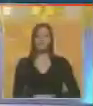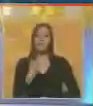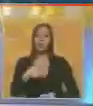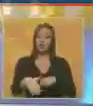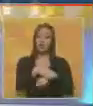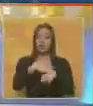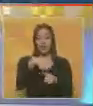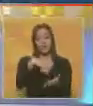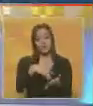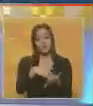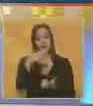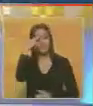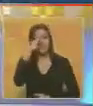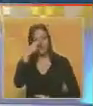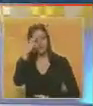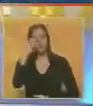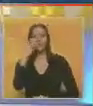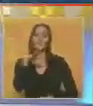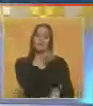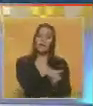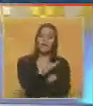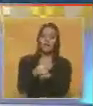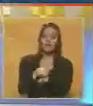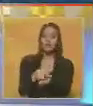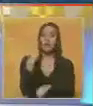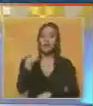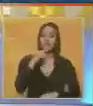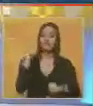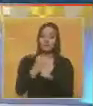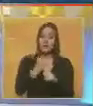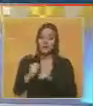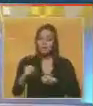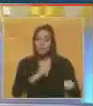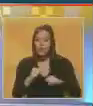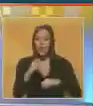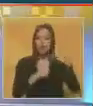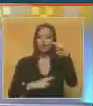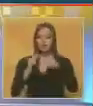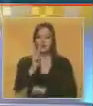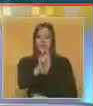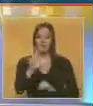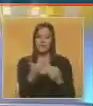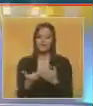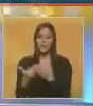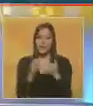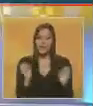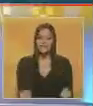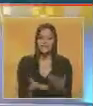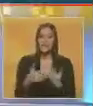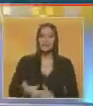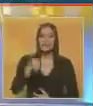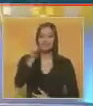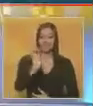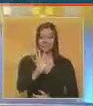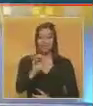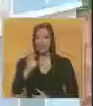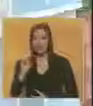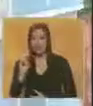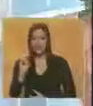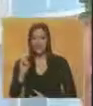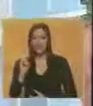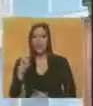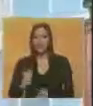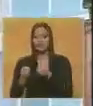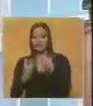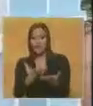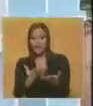El gobernador del estado Miranda, Enrique Capriles Radonsky, anunció que durante su gestión ha construido 25 escuelas y recuperado más de 500. Durante la